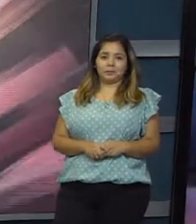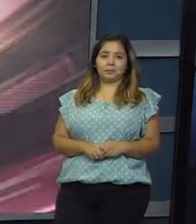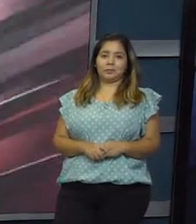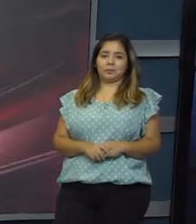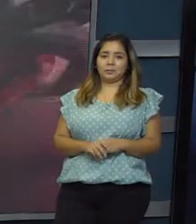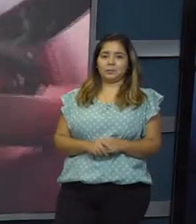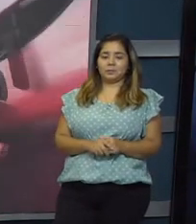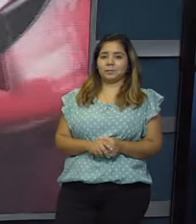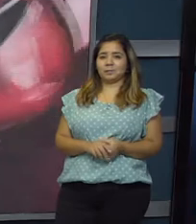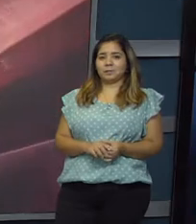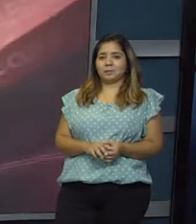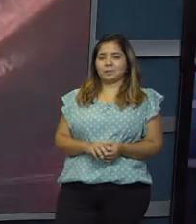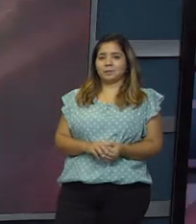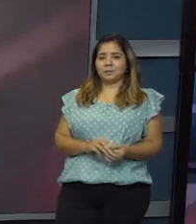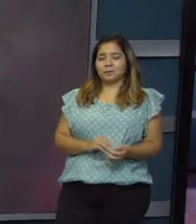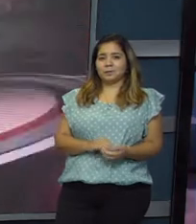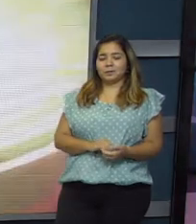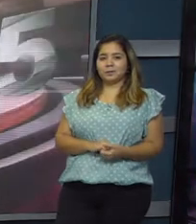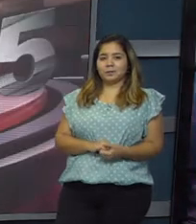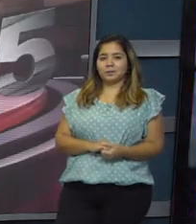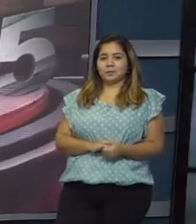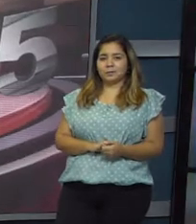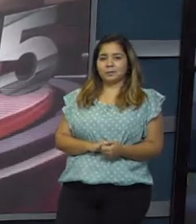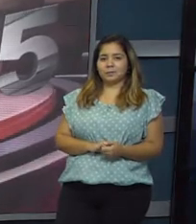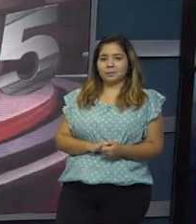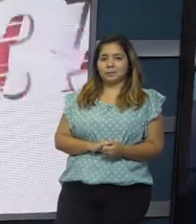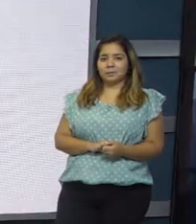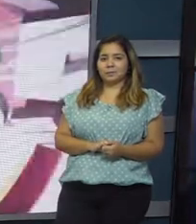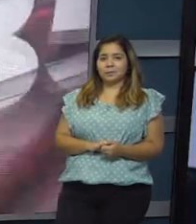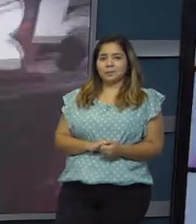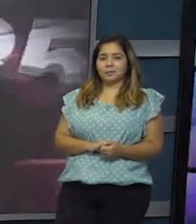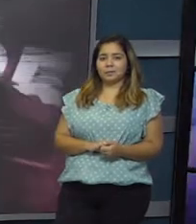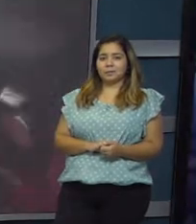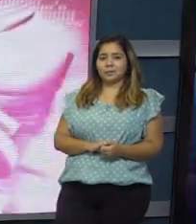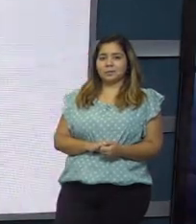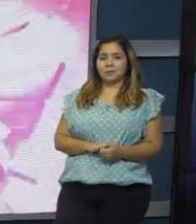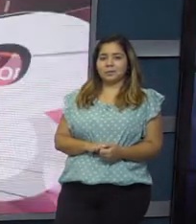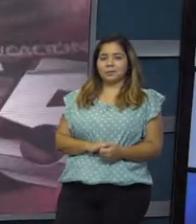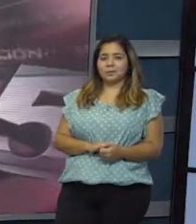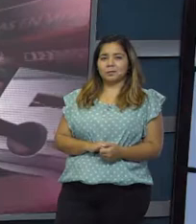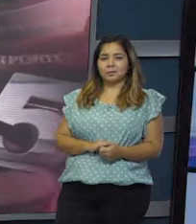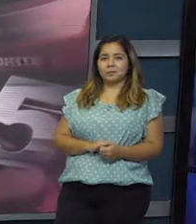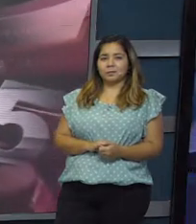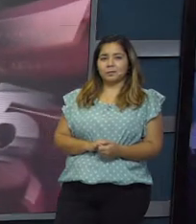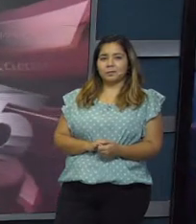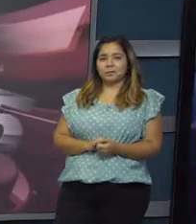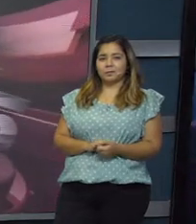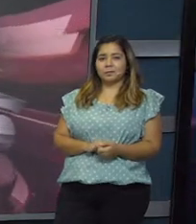pequeños episodios con algunas personas que no quieren usar el tapabocas,